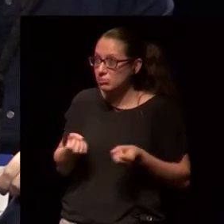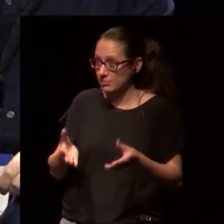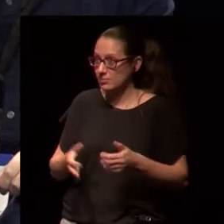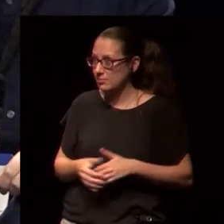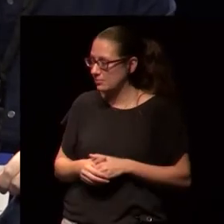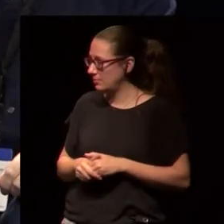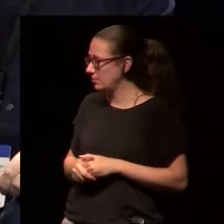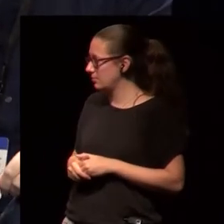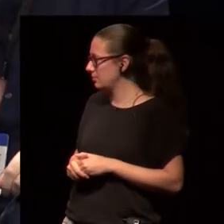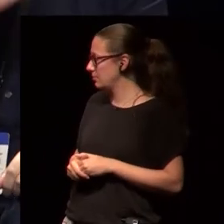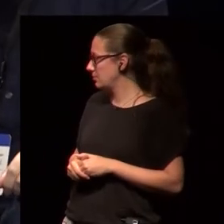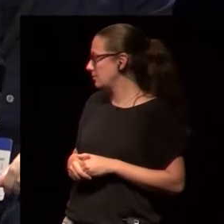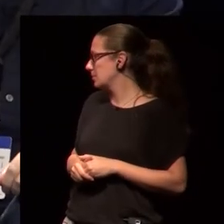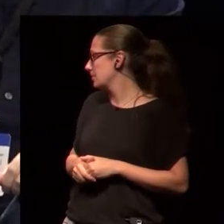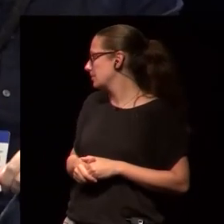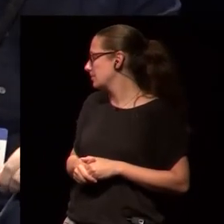You want to take that one?